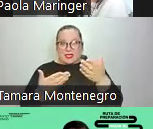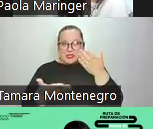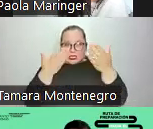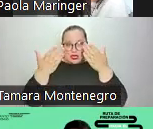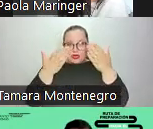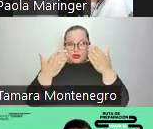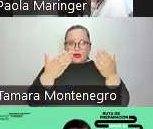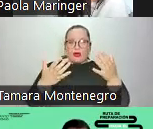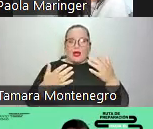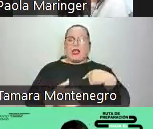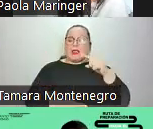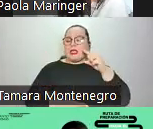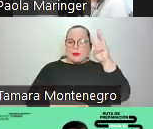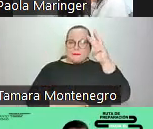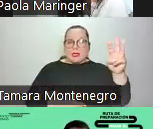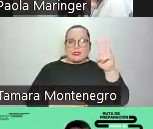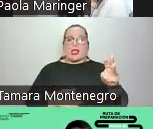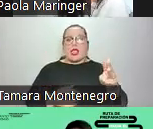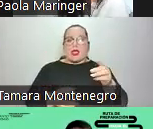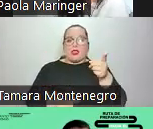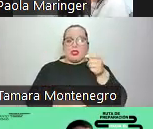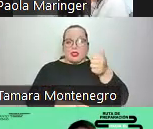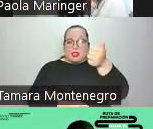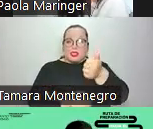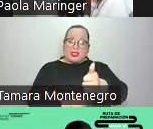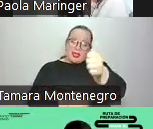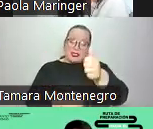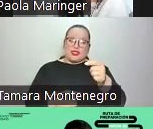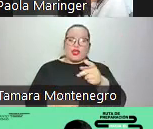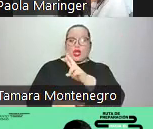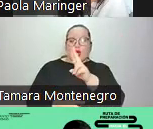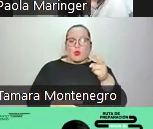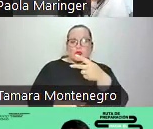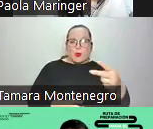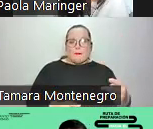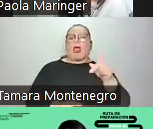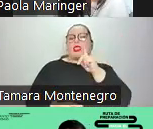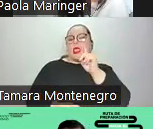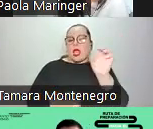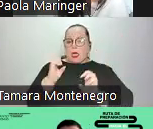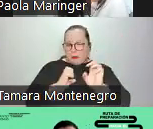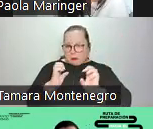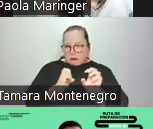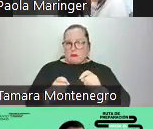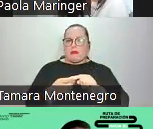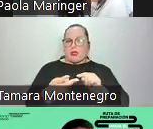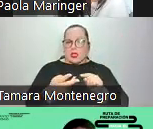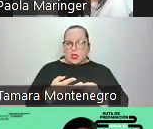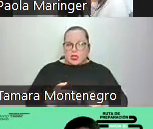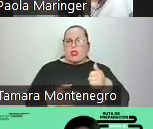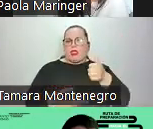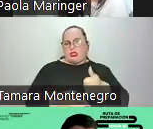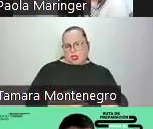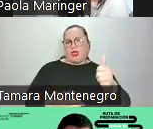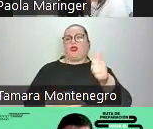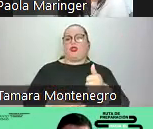organizacional, máster en dirección de recursos humanos, empresaria, directora ejecutiva de la consultora a cargo, que es